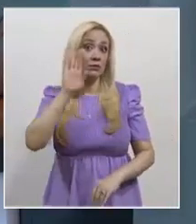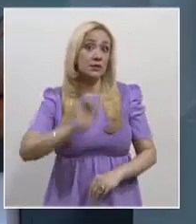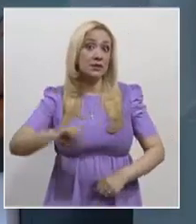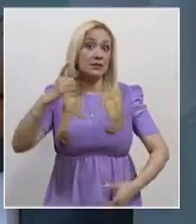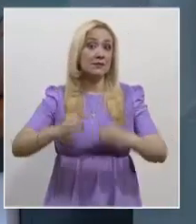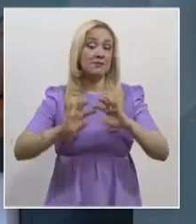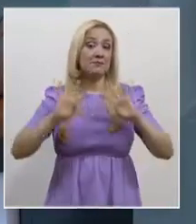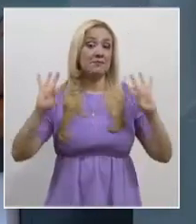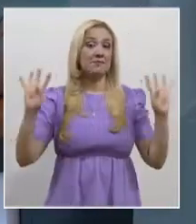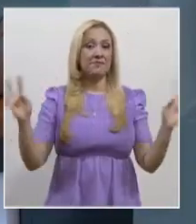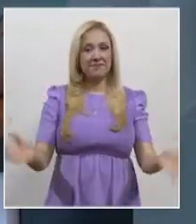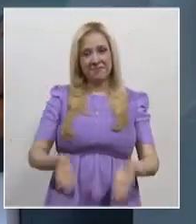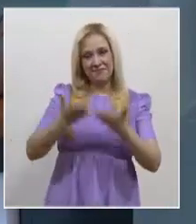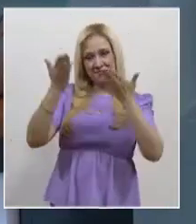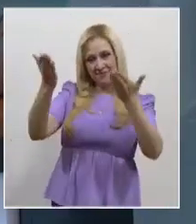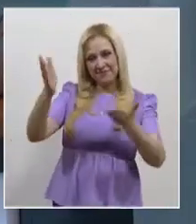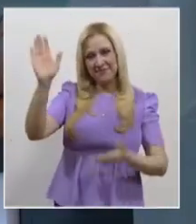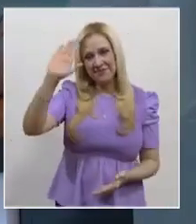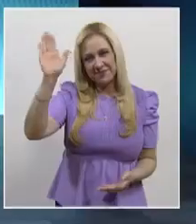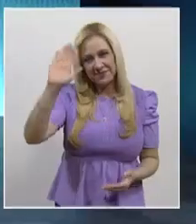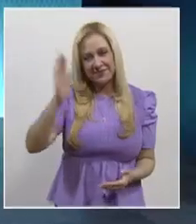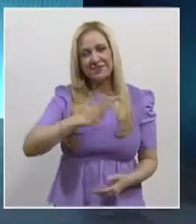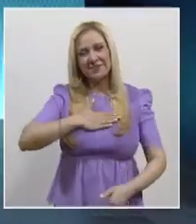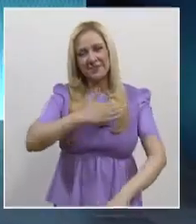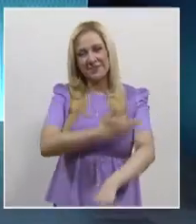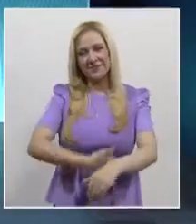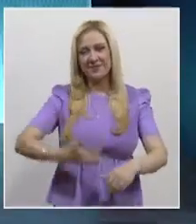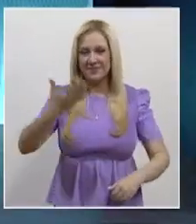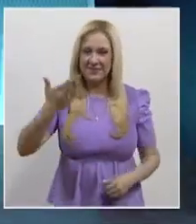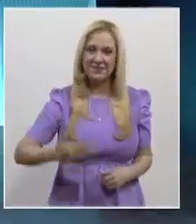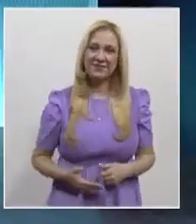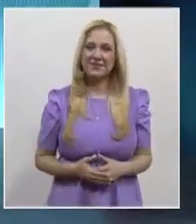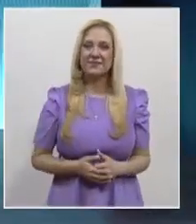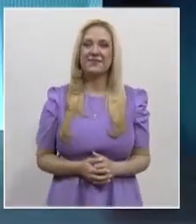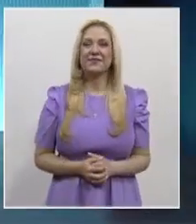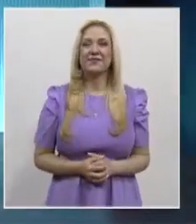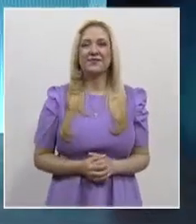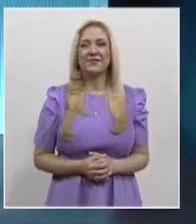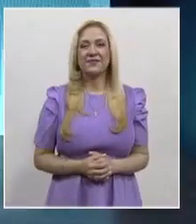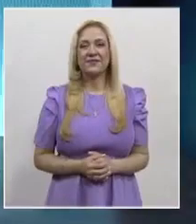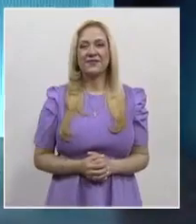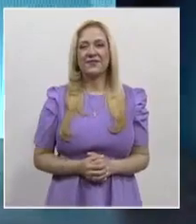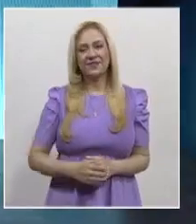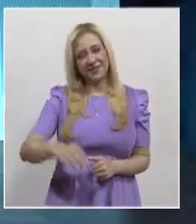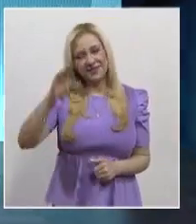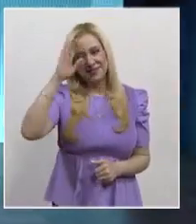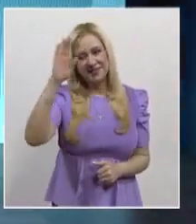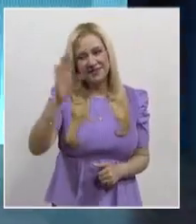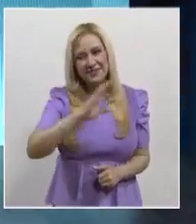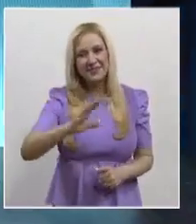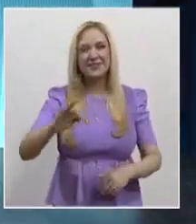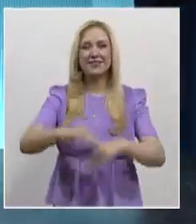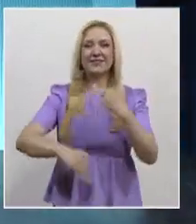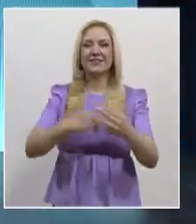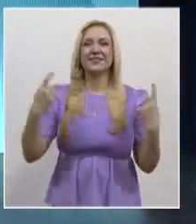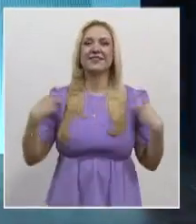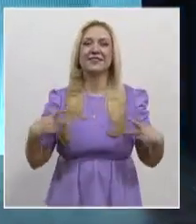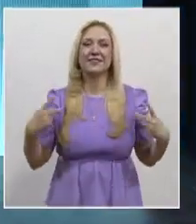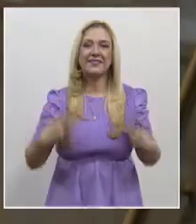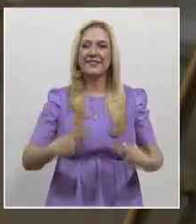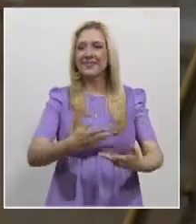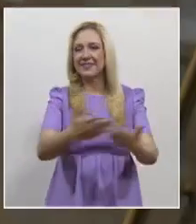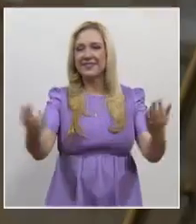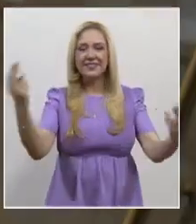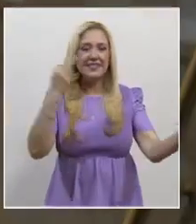los ministros. Adelante, Mario, te escuchamos. Muy buenas tardes. ¿Qué tal? Muy buenas tardes a todas las personas que siguen